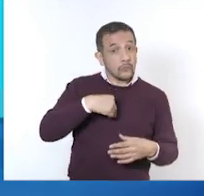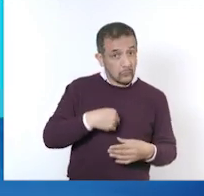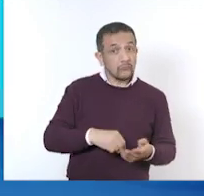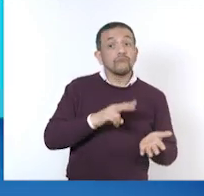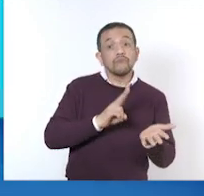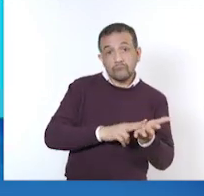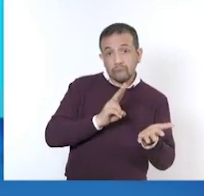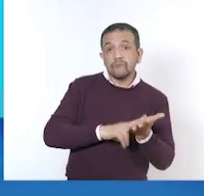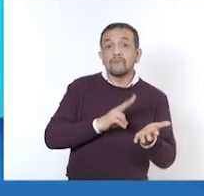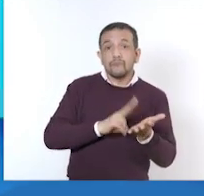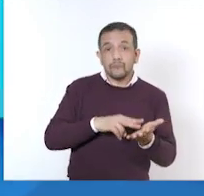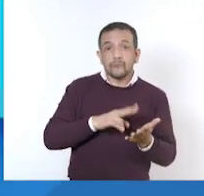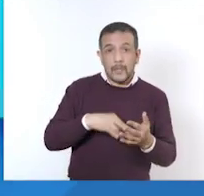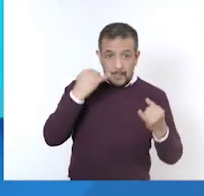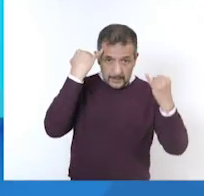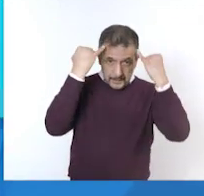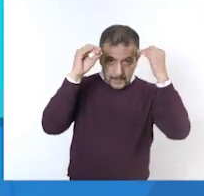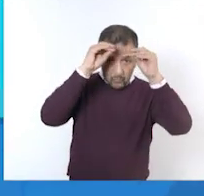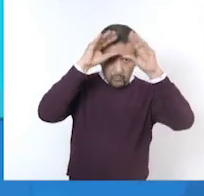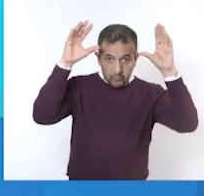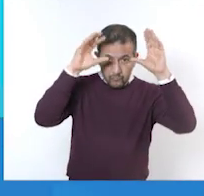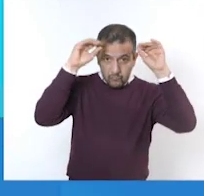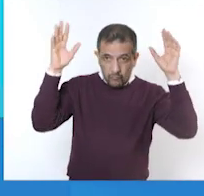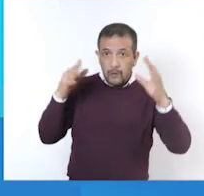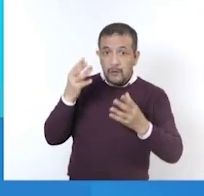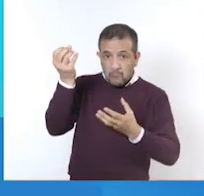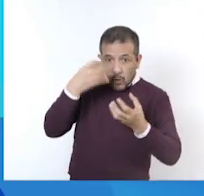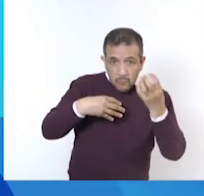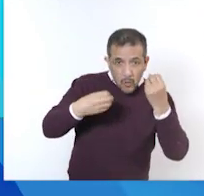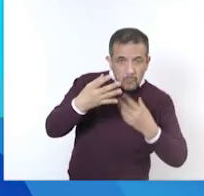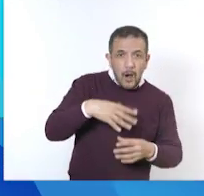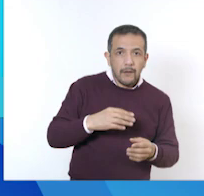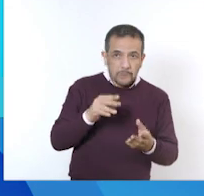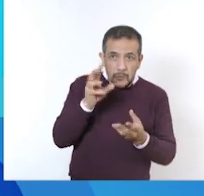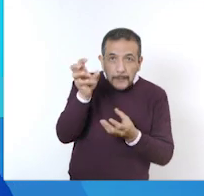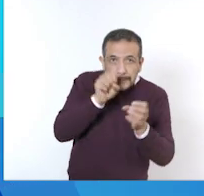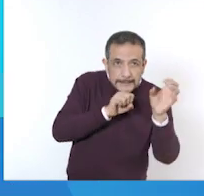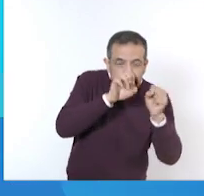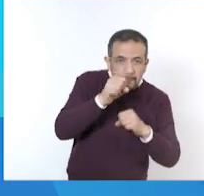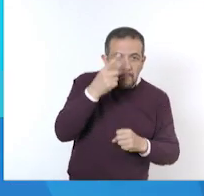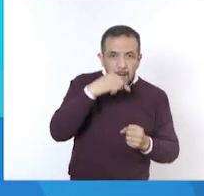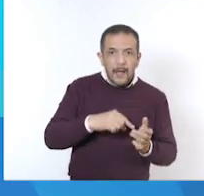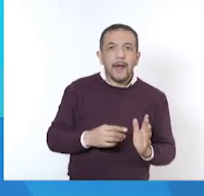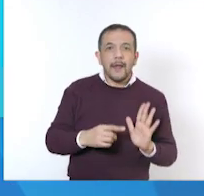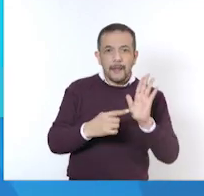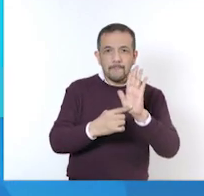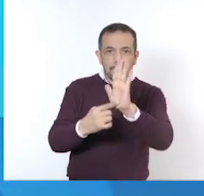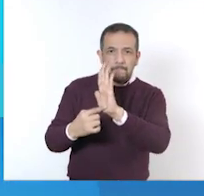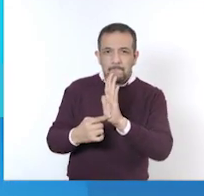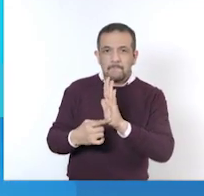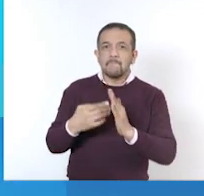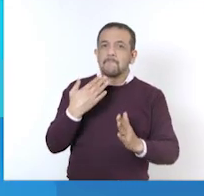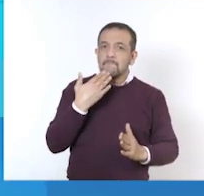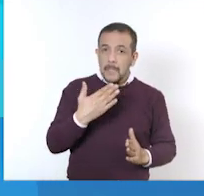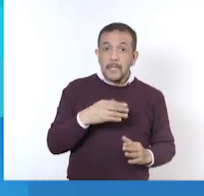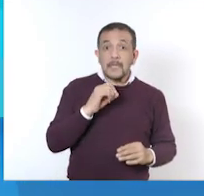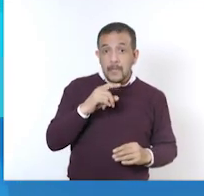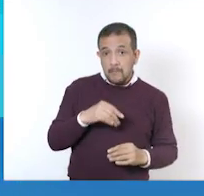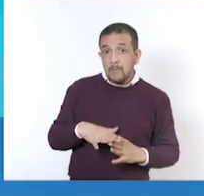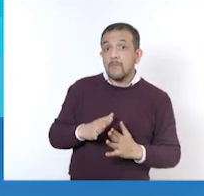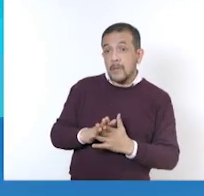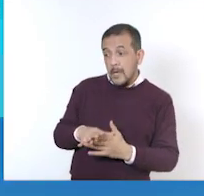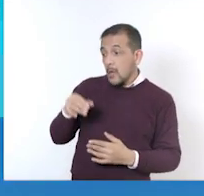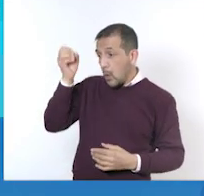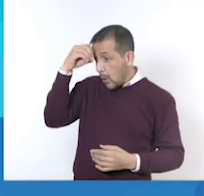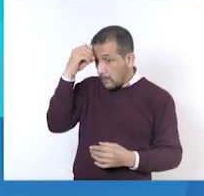la importancia de las ideas creativas como primer paso para hacer una presentación exitosa. Reconocimos el